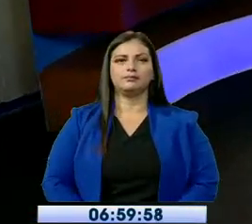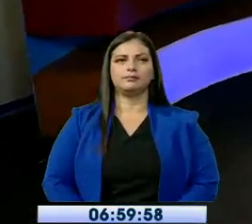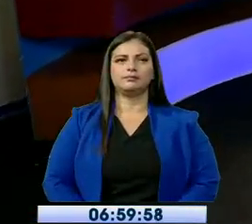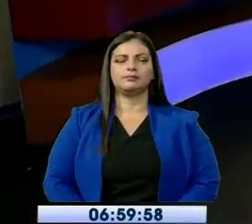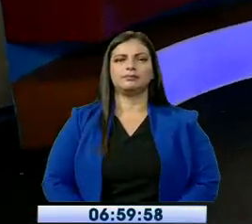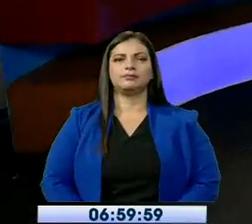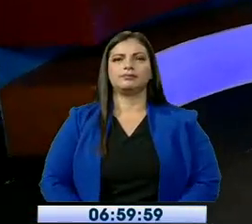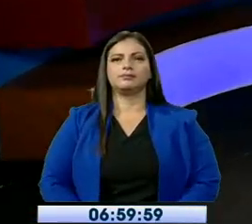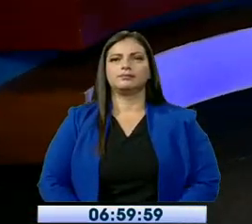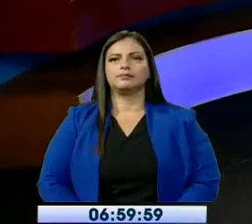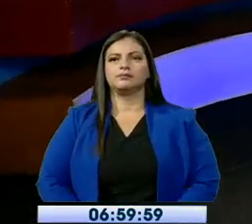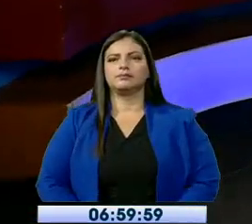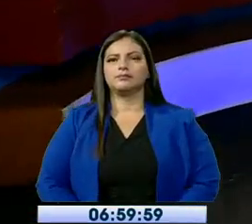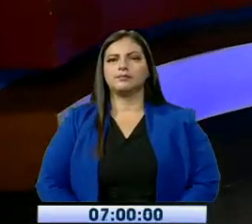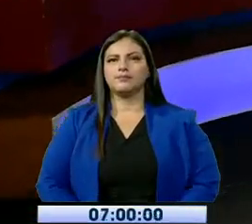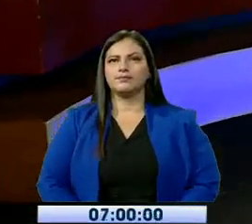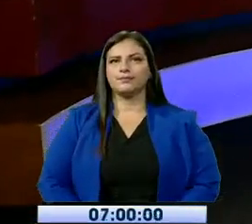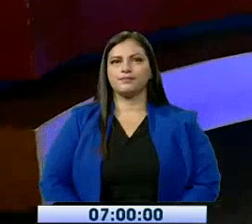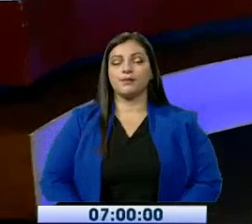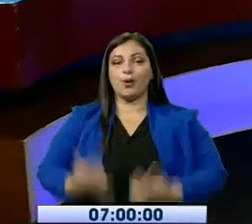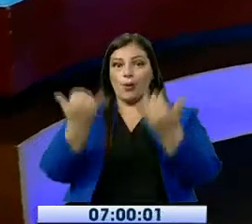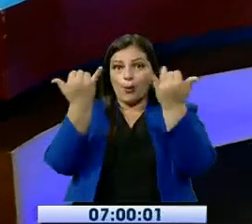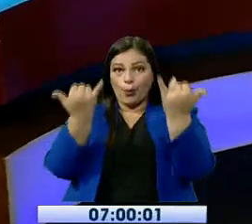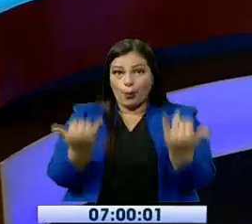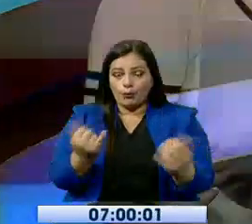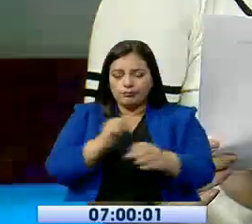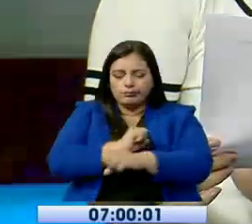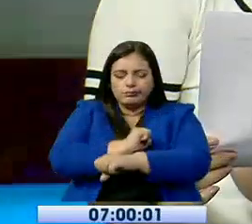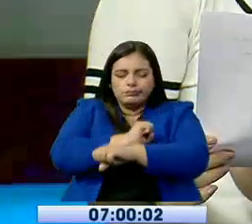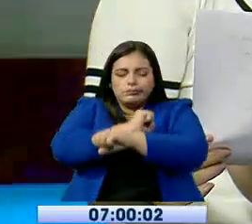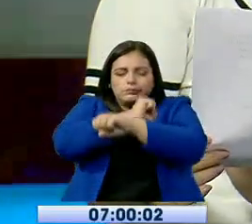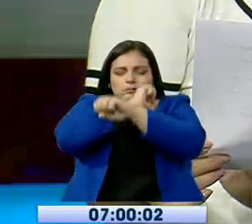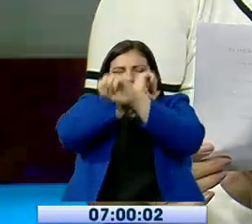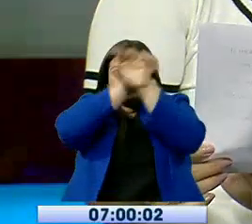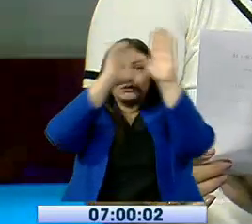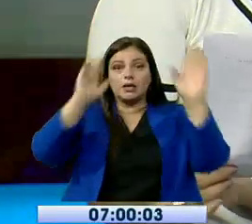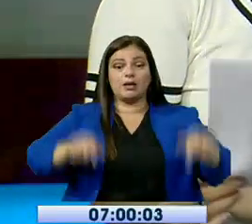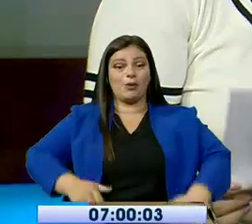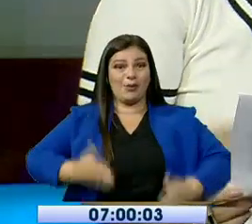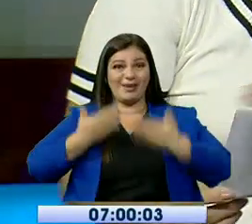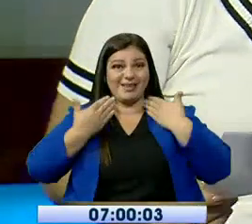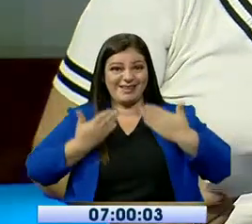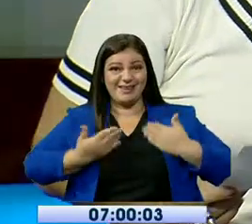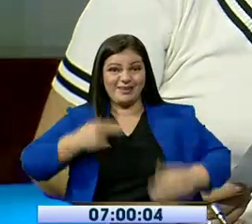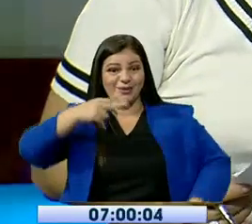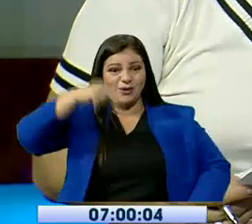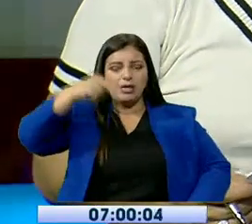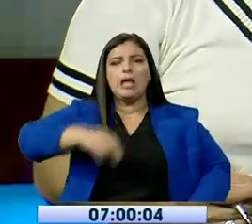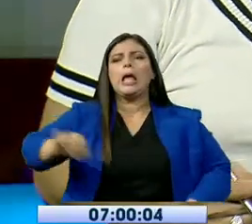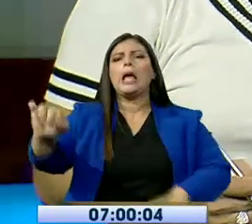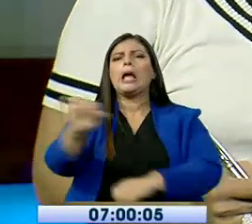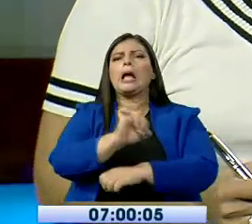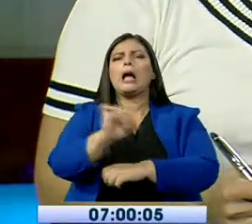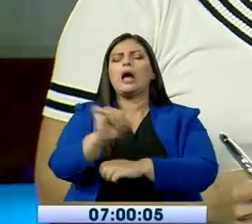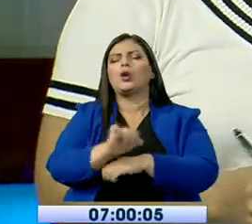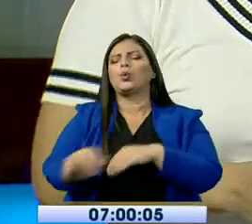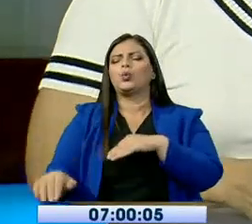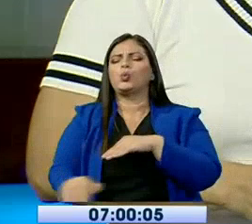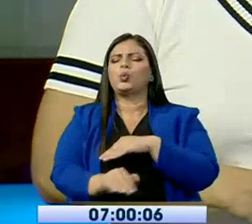Un auto se incendió esta madrugada en el norte de Guayaquil. El percance se produjo mientras el vehículo estaba en movimiento.